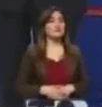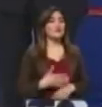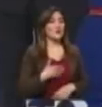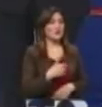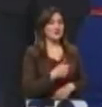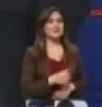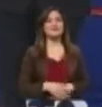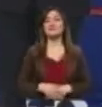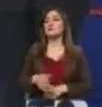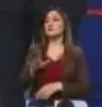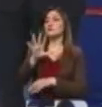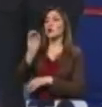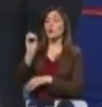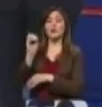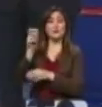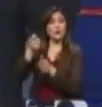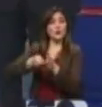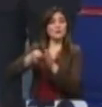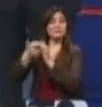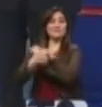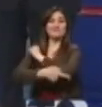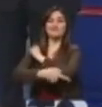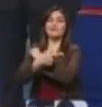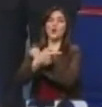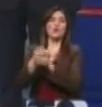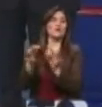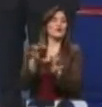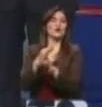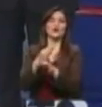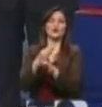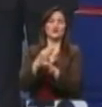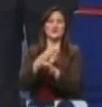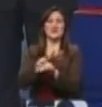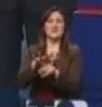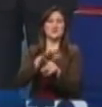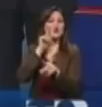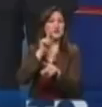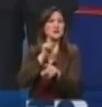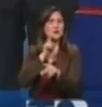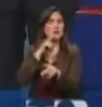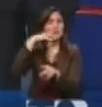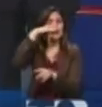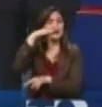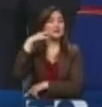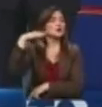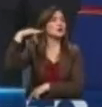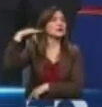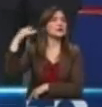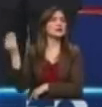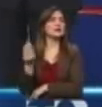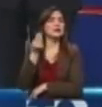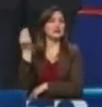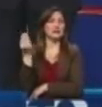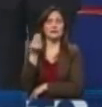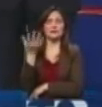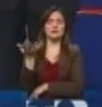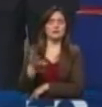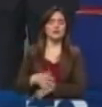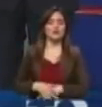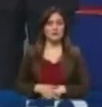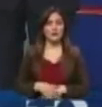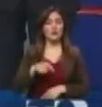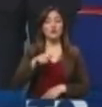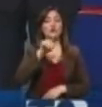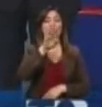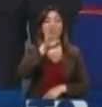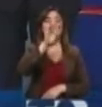televidentes, 50 jueces sancionados por no cumplir con su función en juicios por abuso sexual a niños, niñas y adolescentes. Además, hasta la fecha,